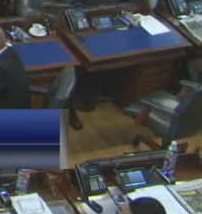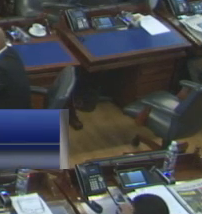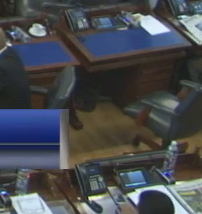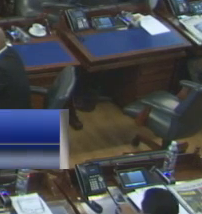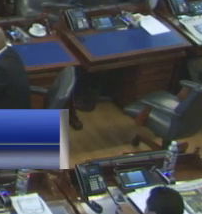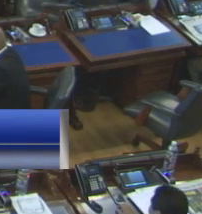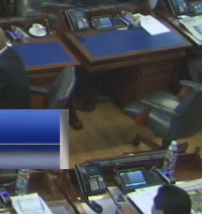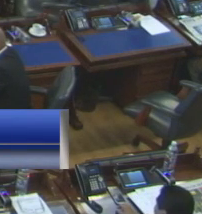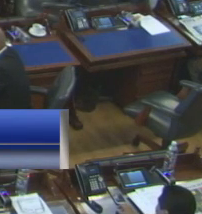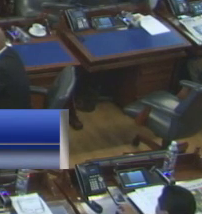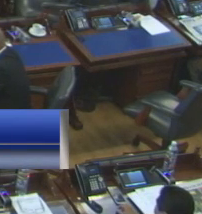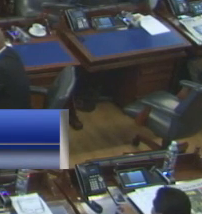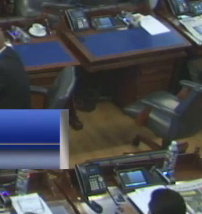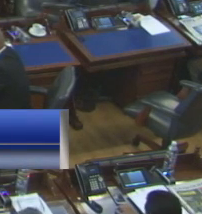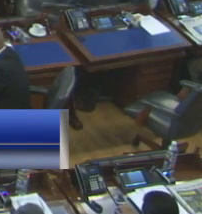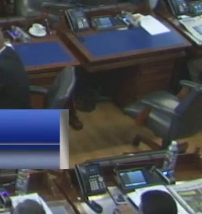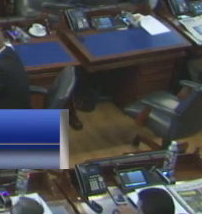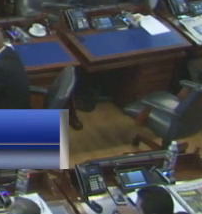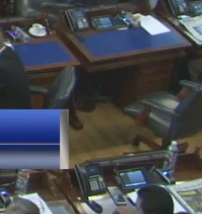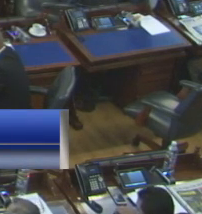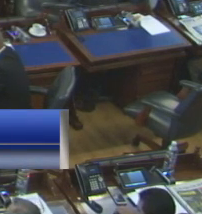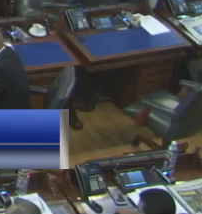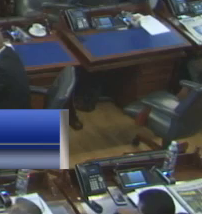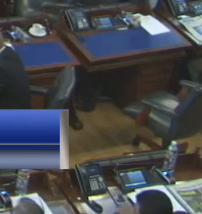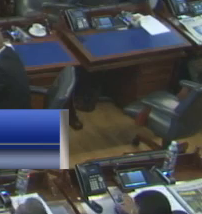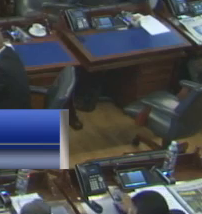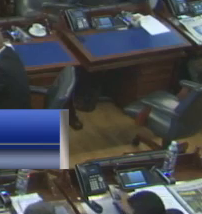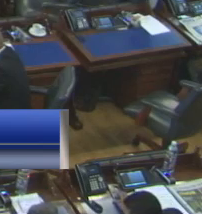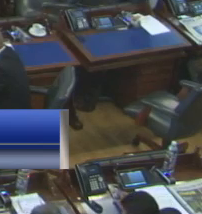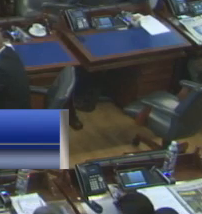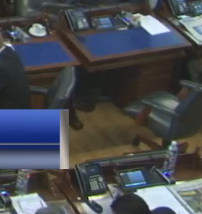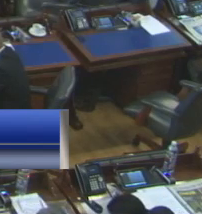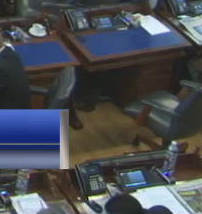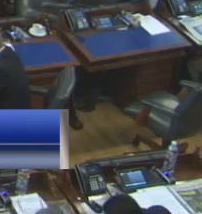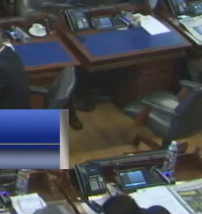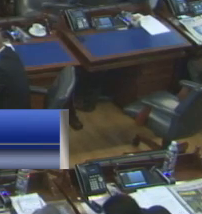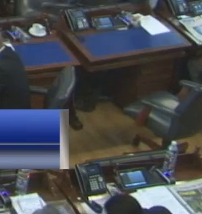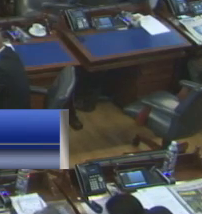Señor presidente de la Asamblea Legislativa, licenciado Mario Ponce,